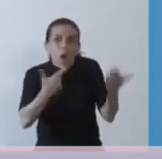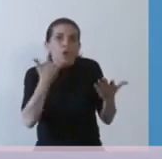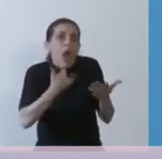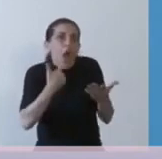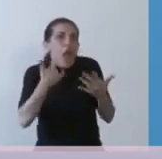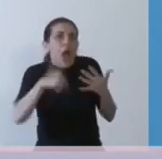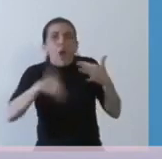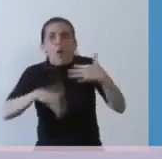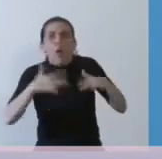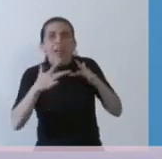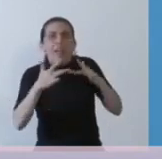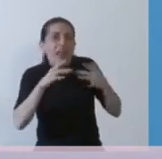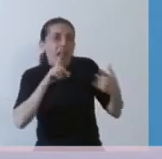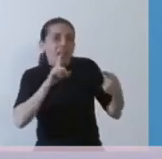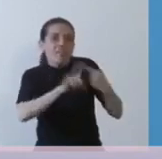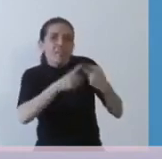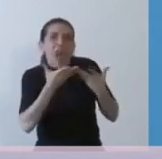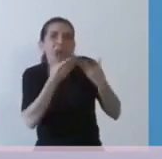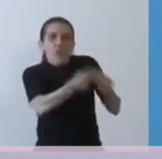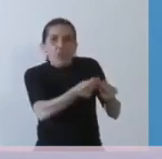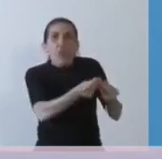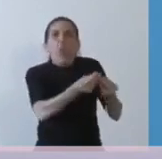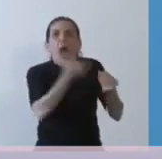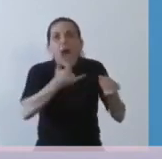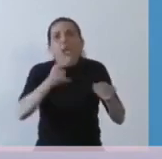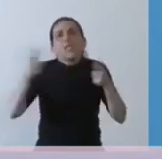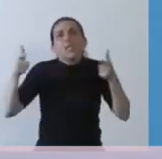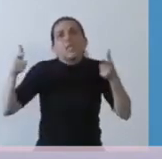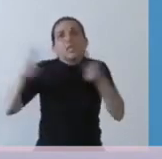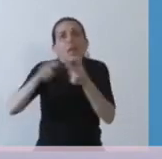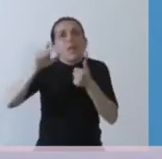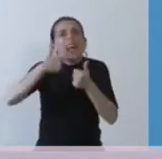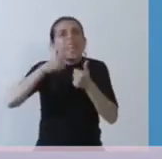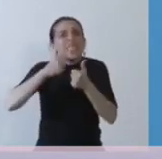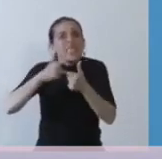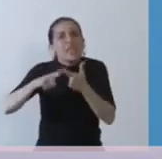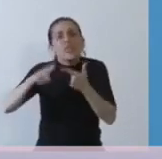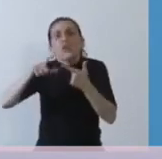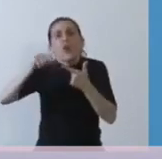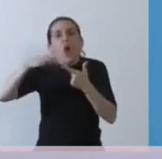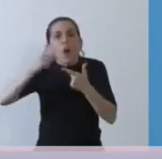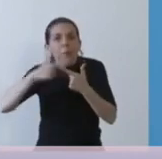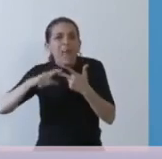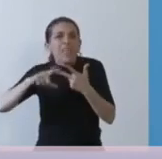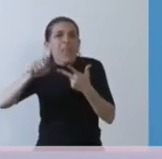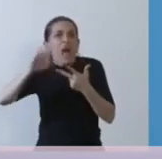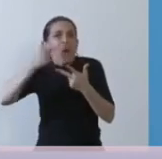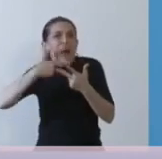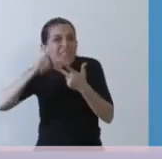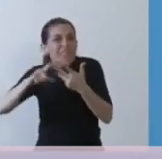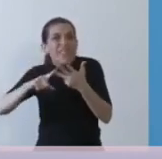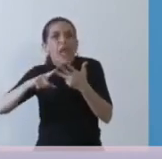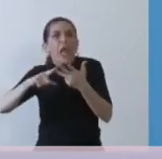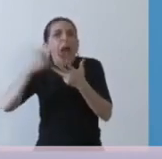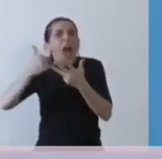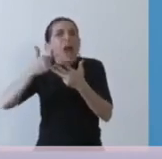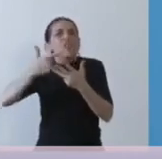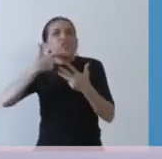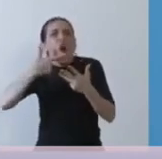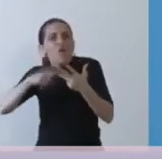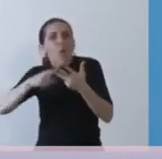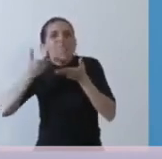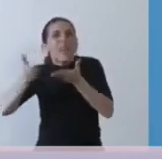recibido el aporte la colaboración de las diferentes cámaras como la cesis yomra case cabas argencon diferentes cámaras de software y